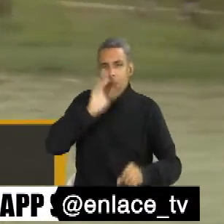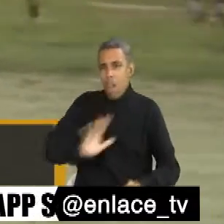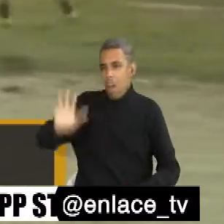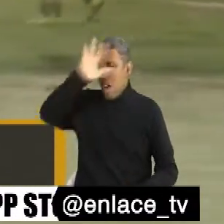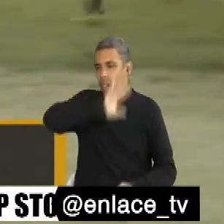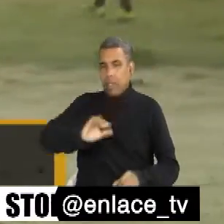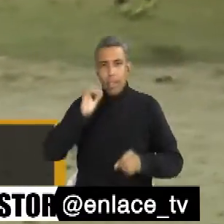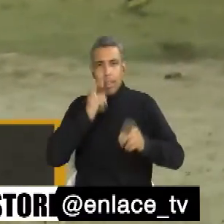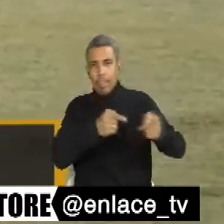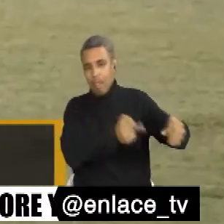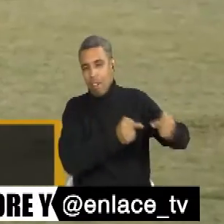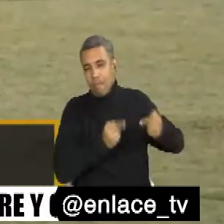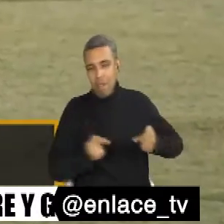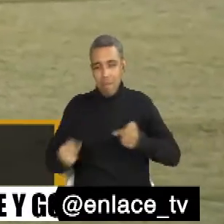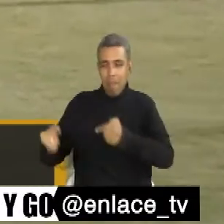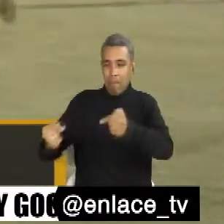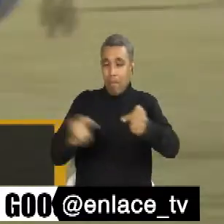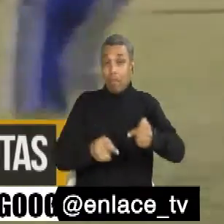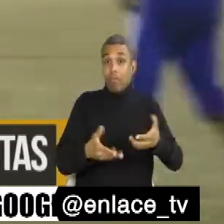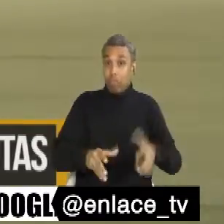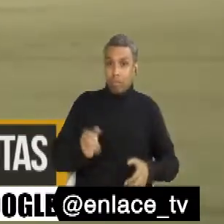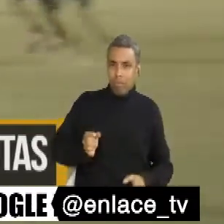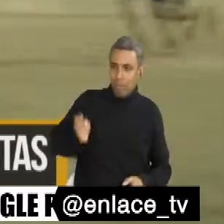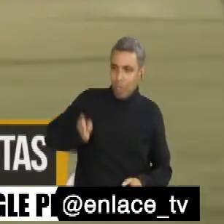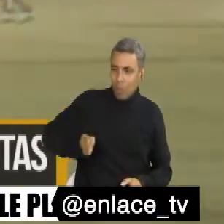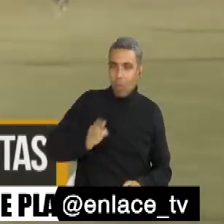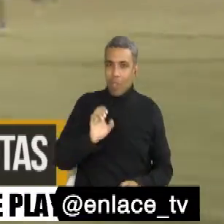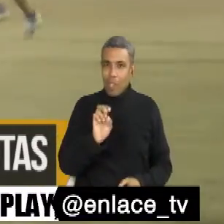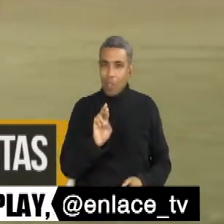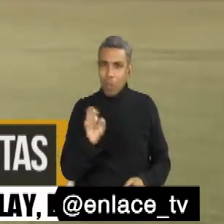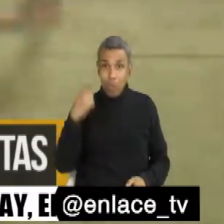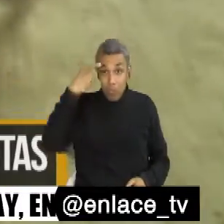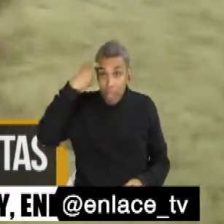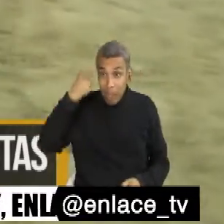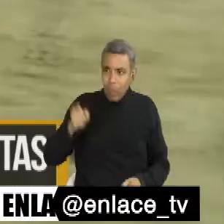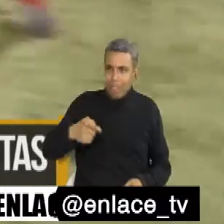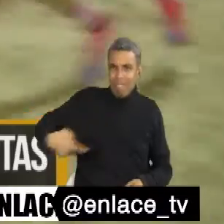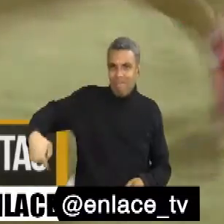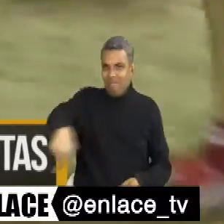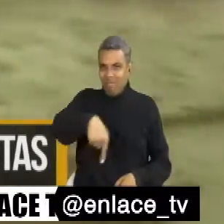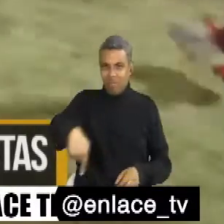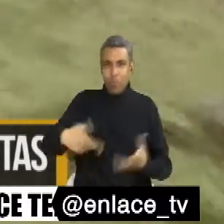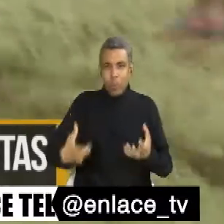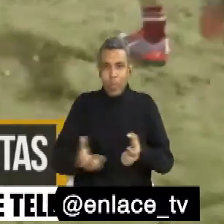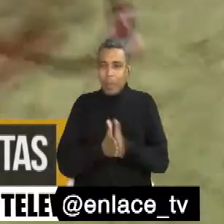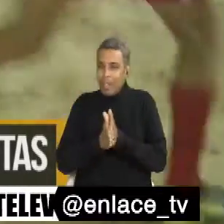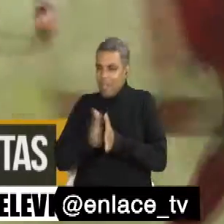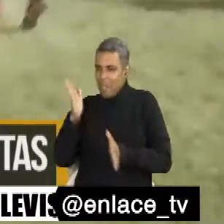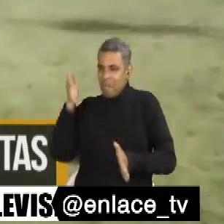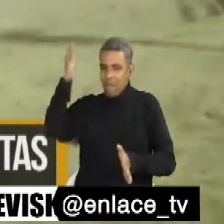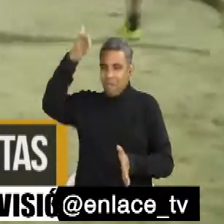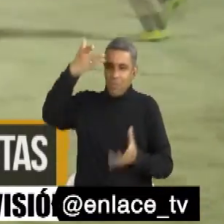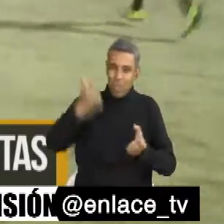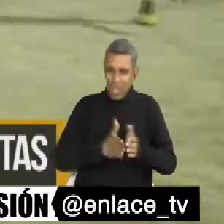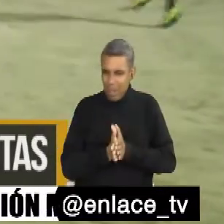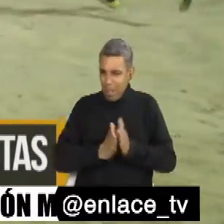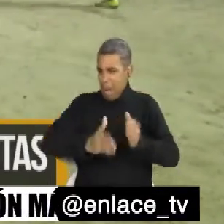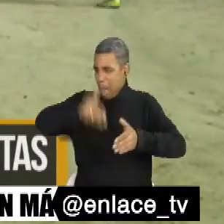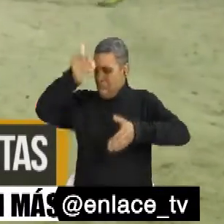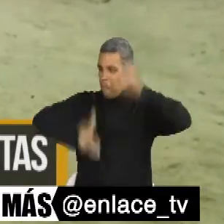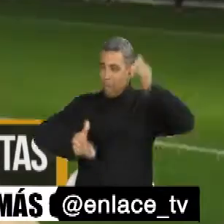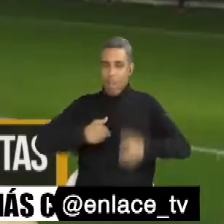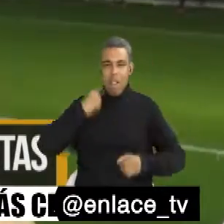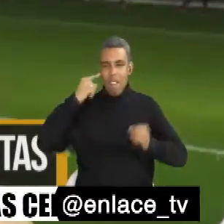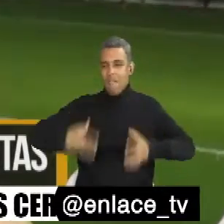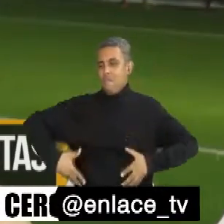del Club Oro Negro, sueñan con grandes metas y convertirse en las glorias del fútbol. Se reúnen para aprender técnica y valores que van ligados a sus prácticas.